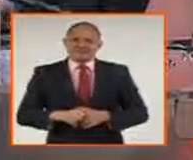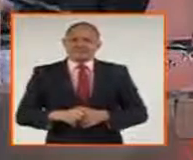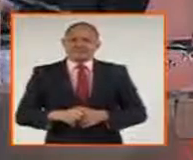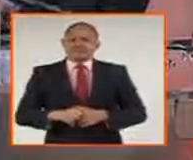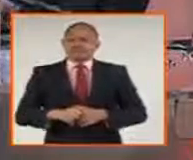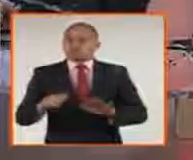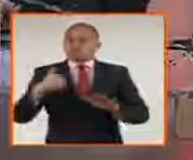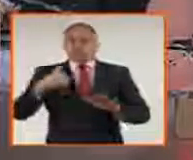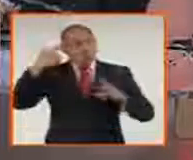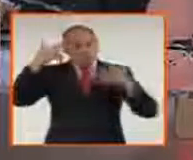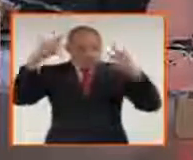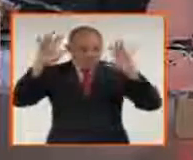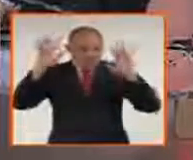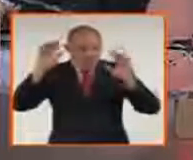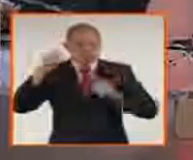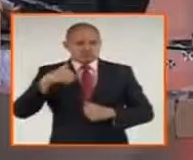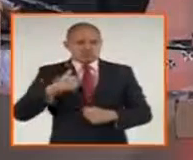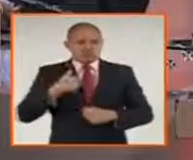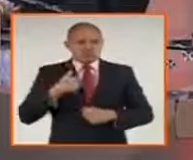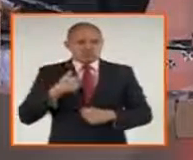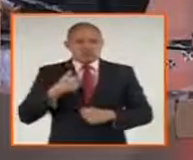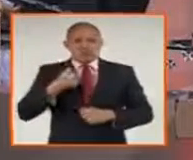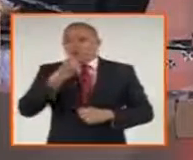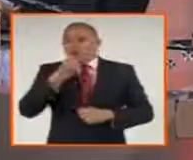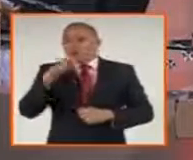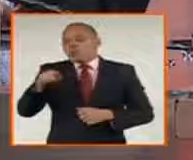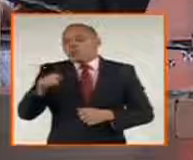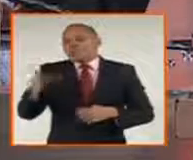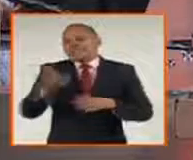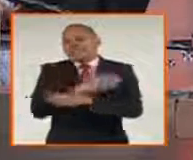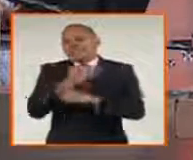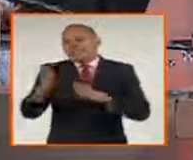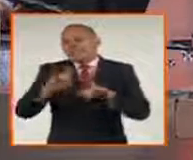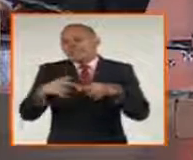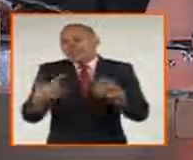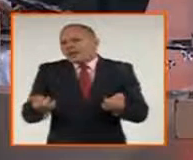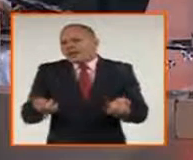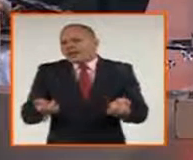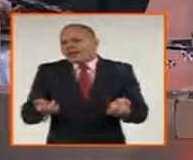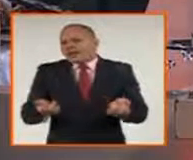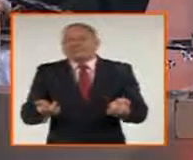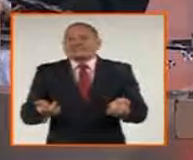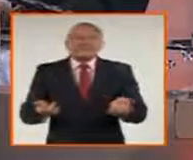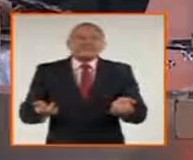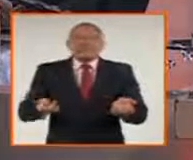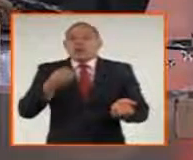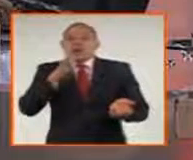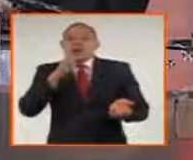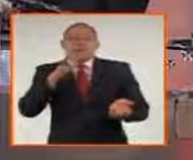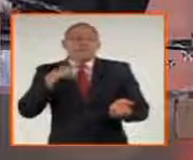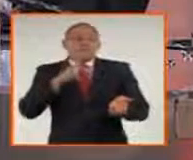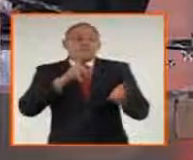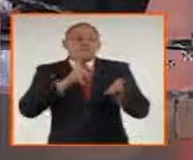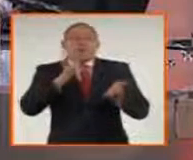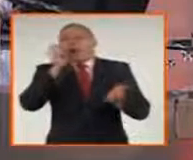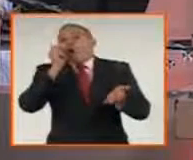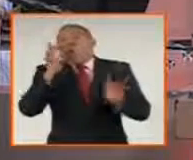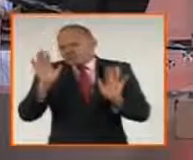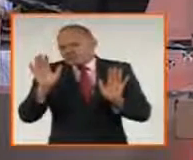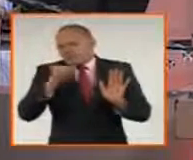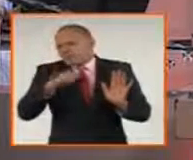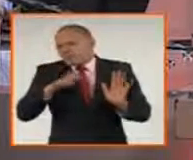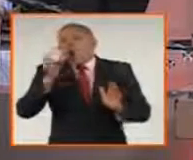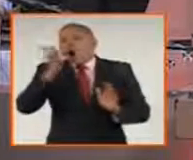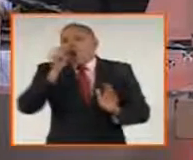especulando, la variabilidad podría venir por el hecho de que yo tengo delante mío un padre que tiene unos ingresos altos, yo le